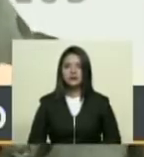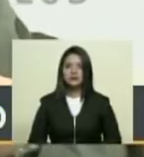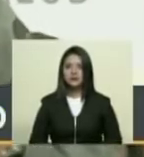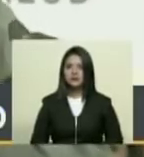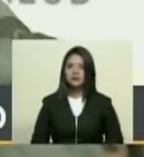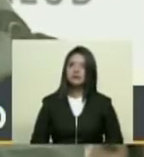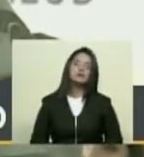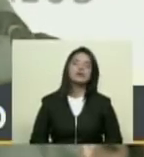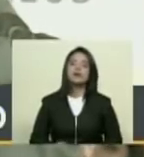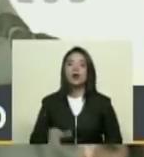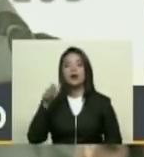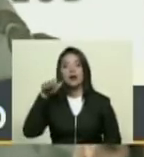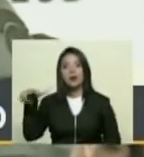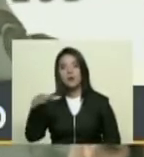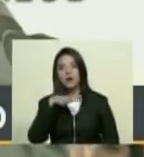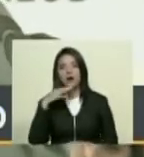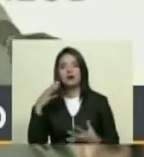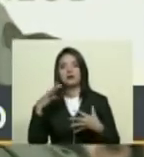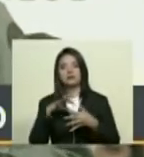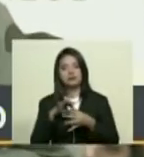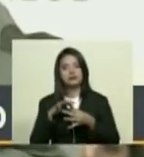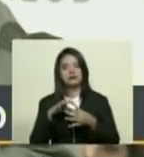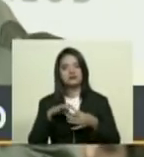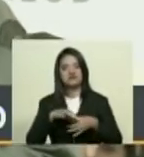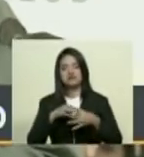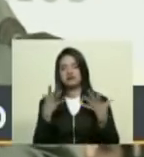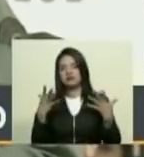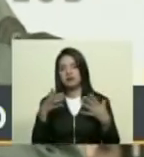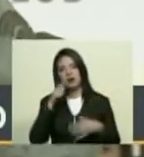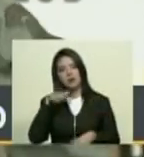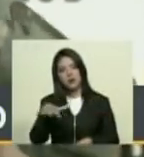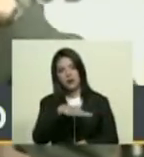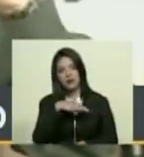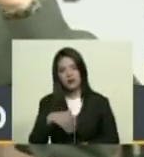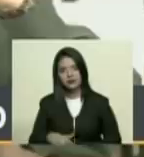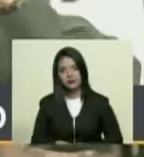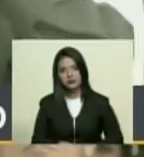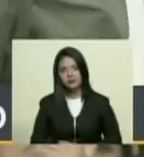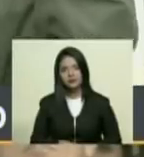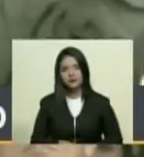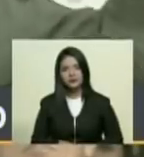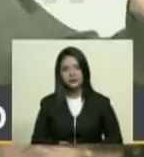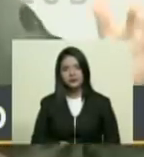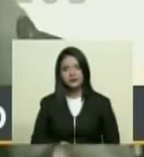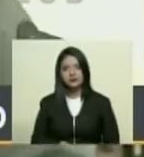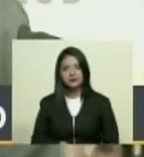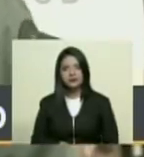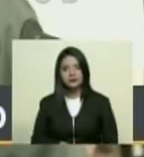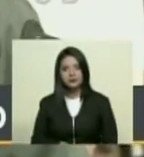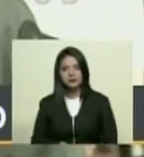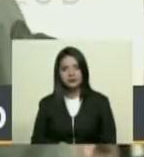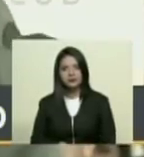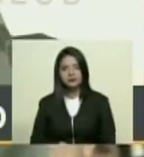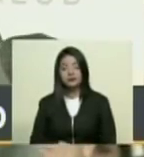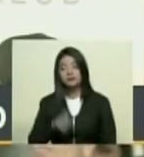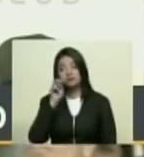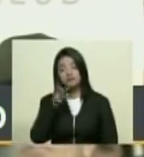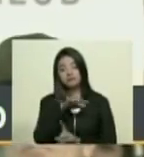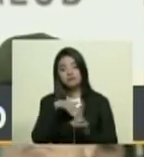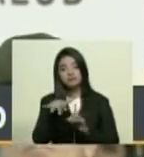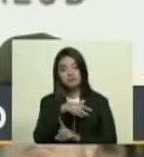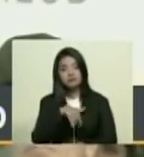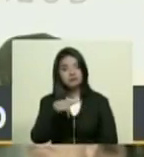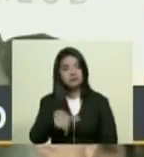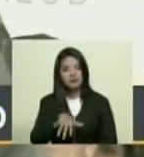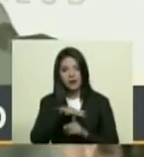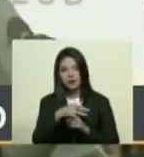espíritu del pueblo, la cohesión del espíritu del pueblo. Habida cuenta la situación en que